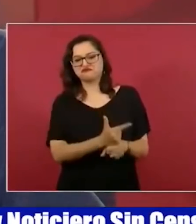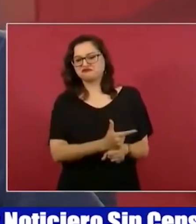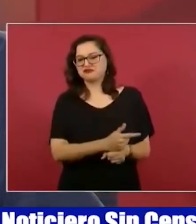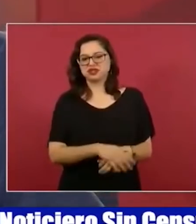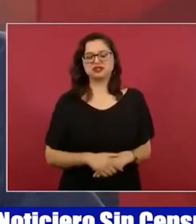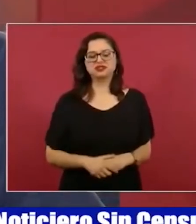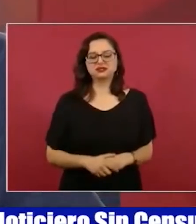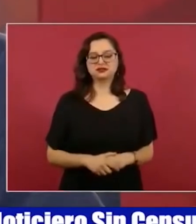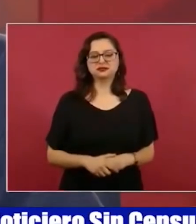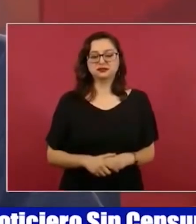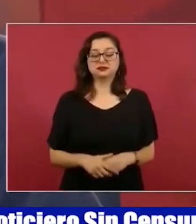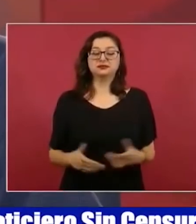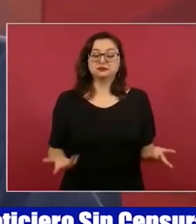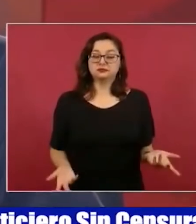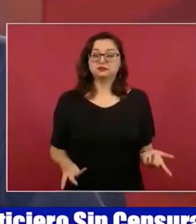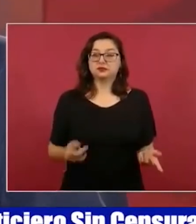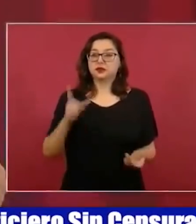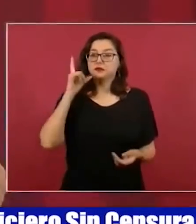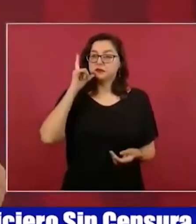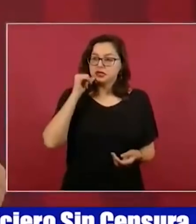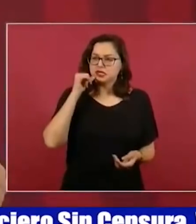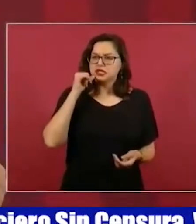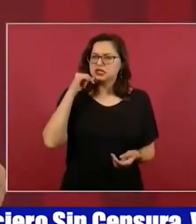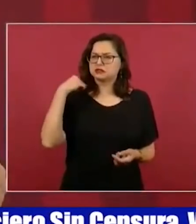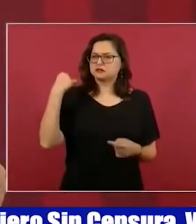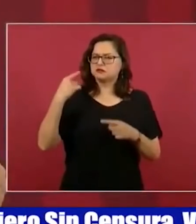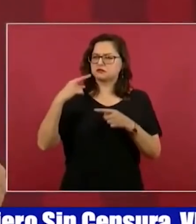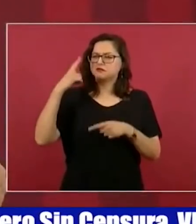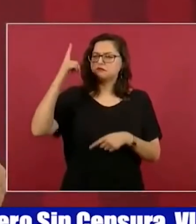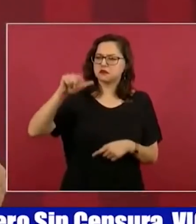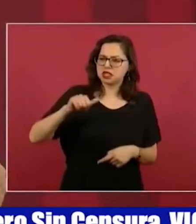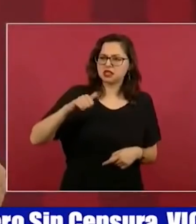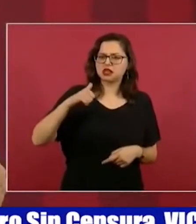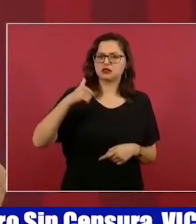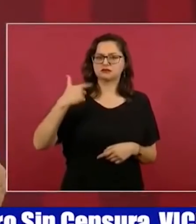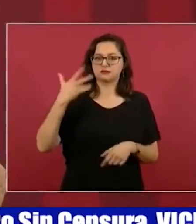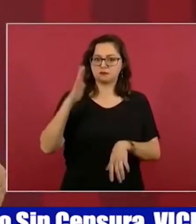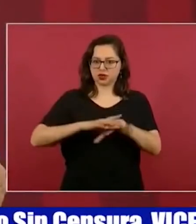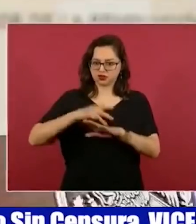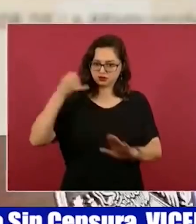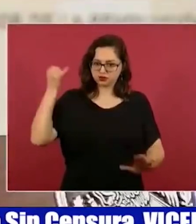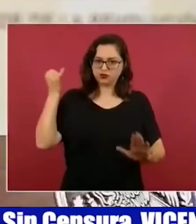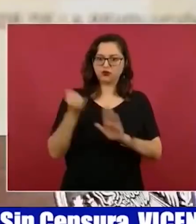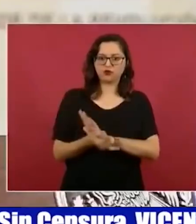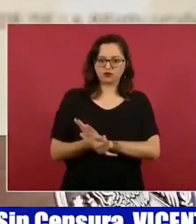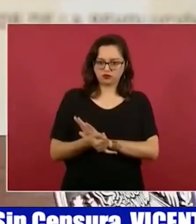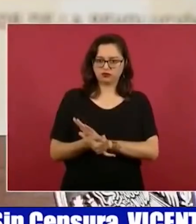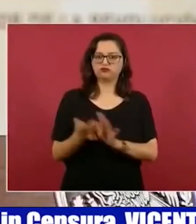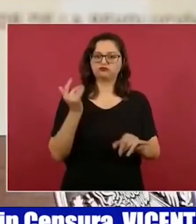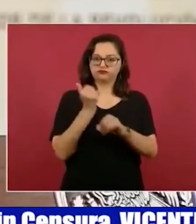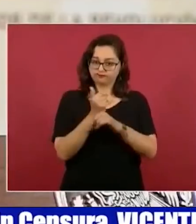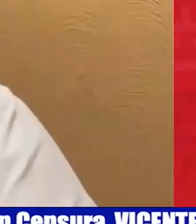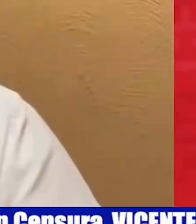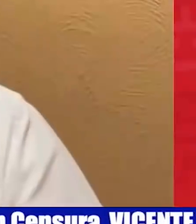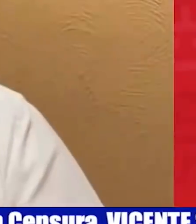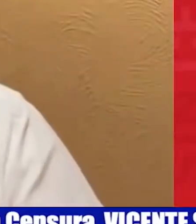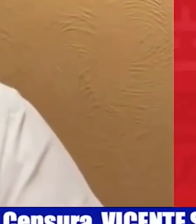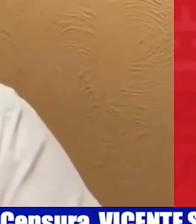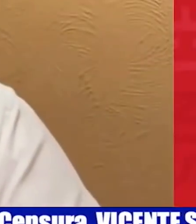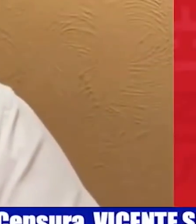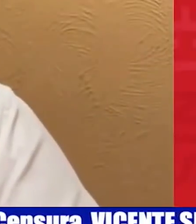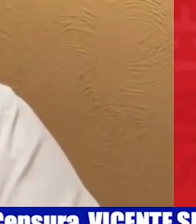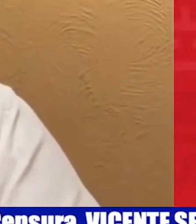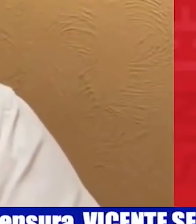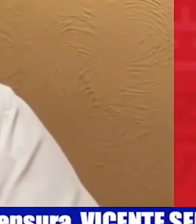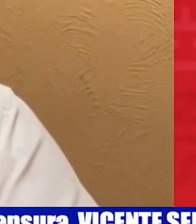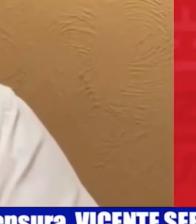Y mañana o pasado vamos a hablar de eso a fondo. Pues que se preparen, mi